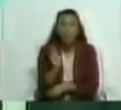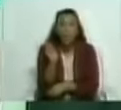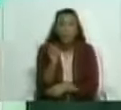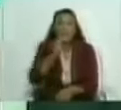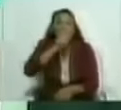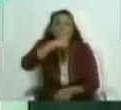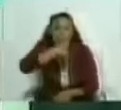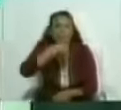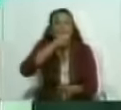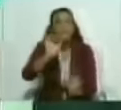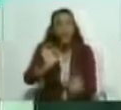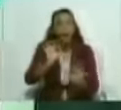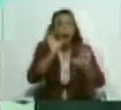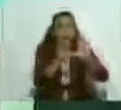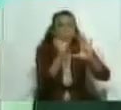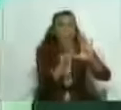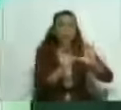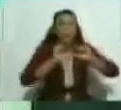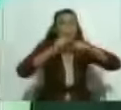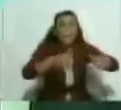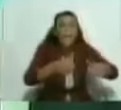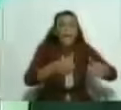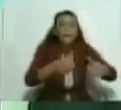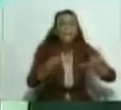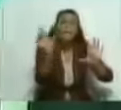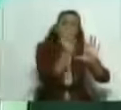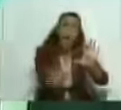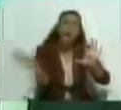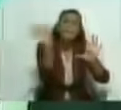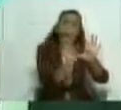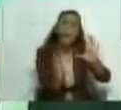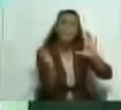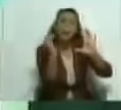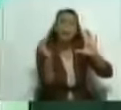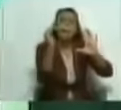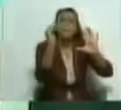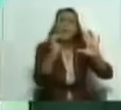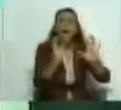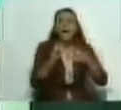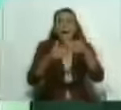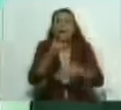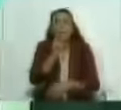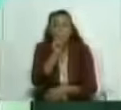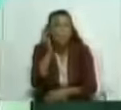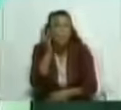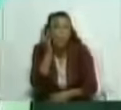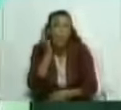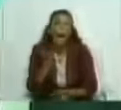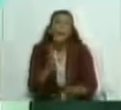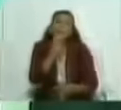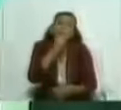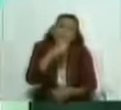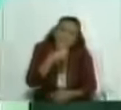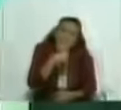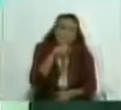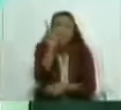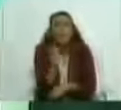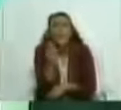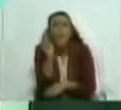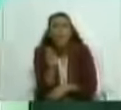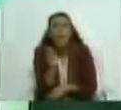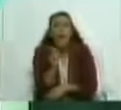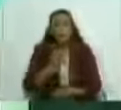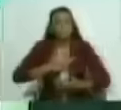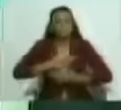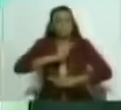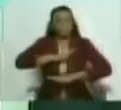que hagamos un aporte inicial y que ese fondo sea un sustentable y que cada mujer y hombre a su edad de jubilación pueda jubilarse